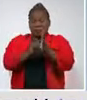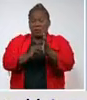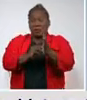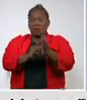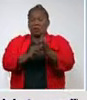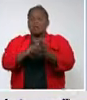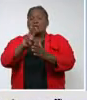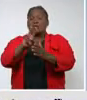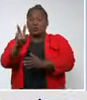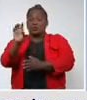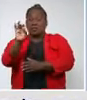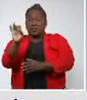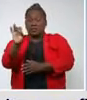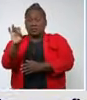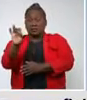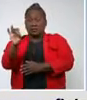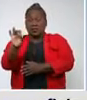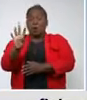4.277,